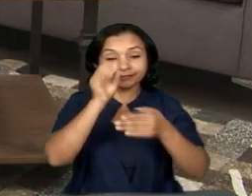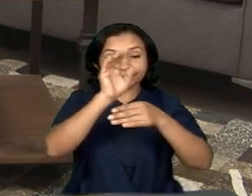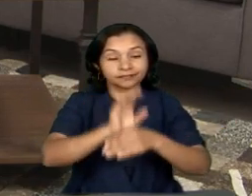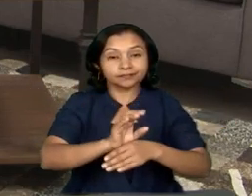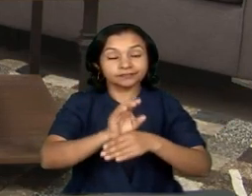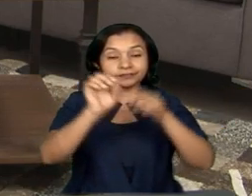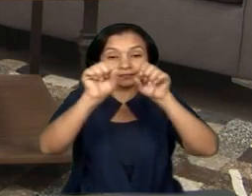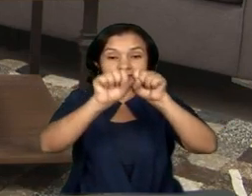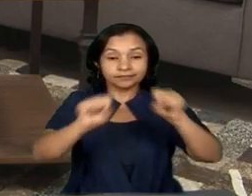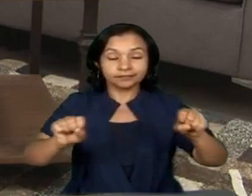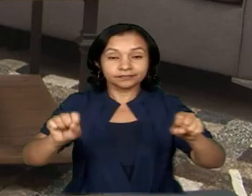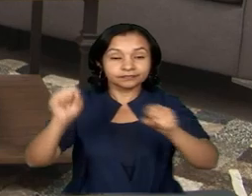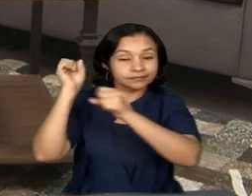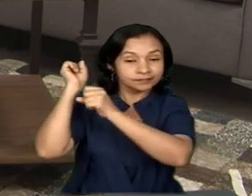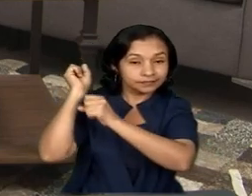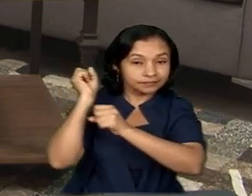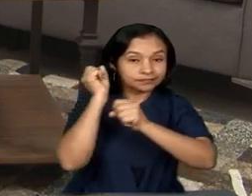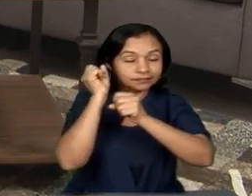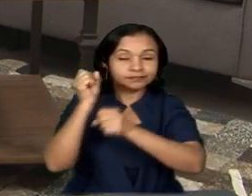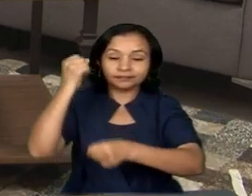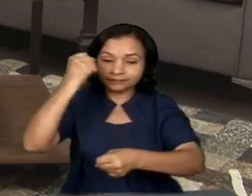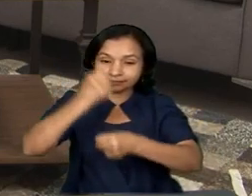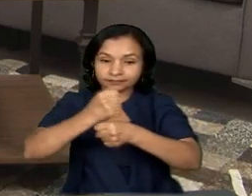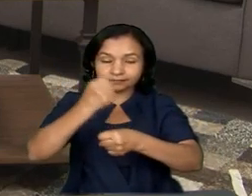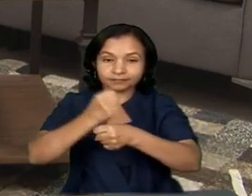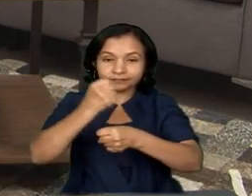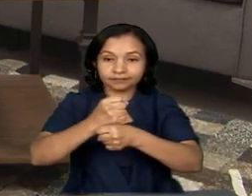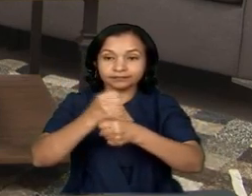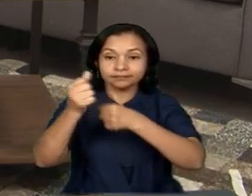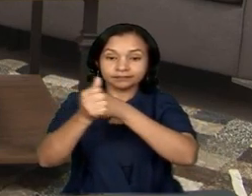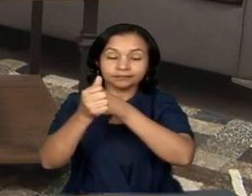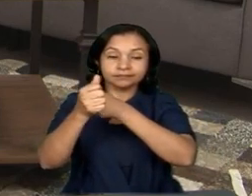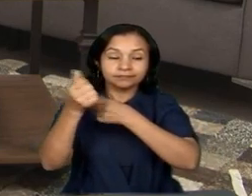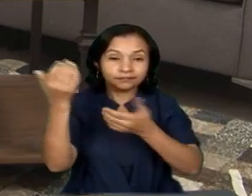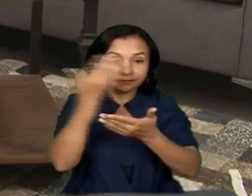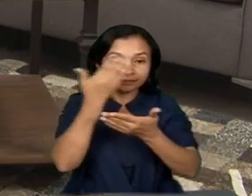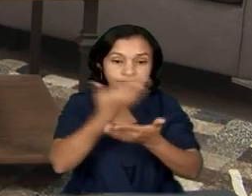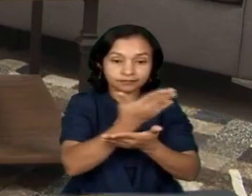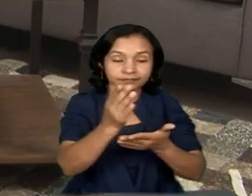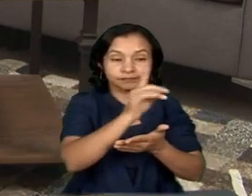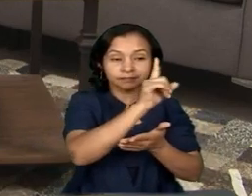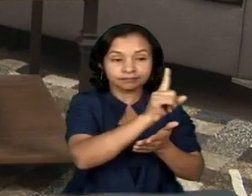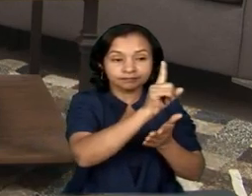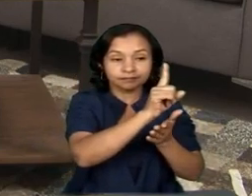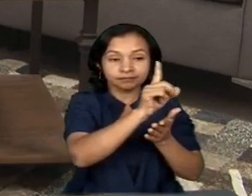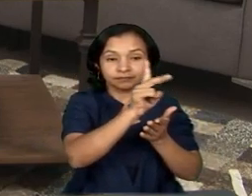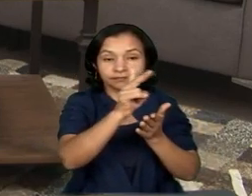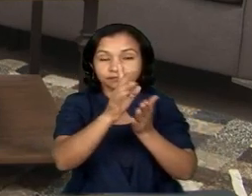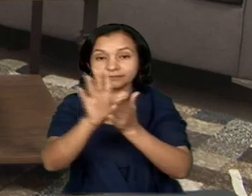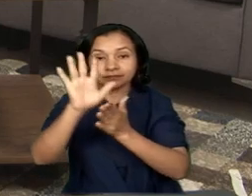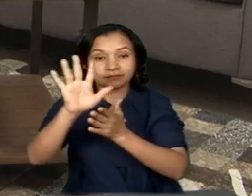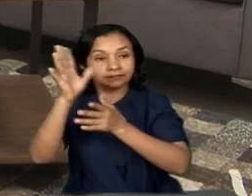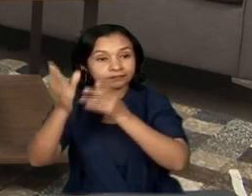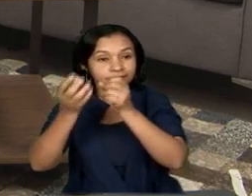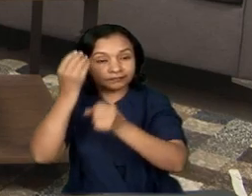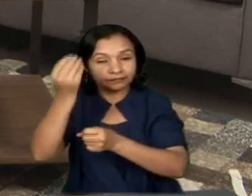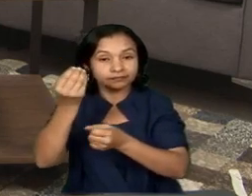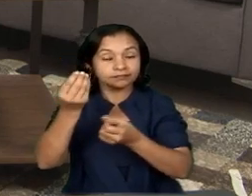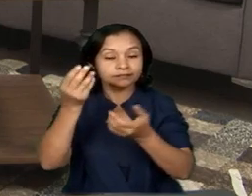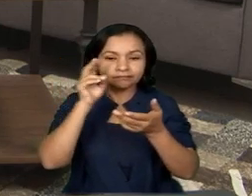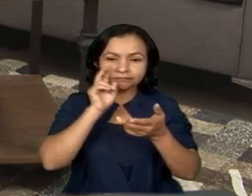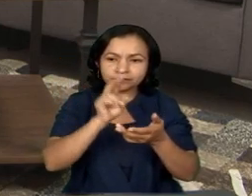Santa. Entonces, eso fue un trabajo que se hizo con estudiantes de secundaria. Ellos identificaron las comidas, la historia de las tradiciones